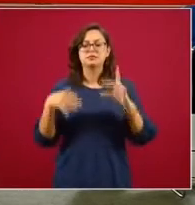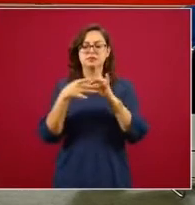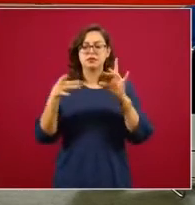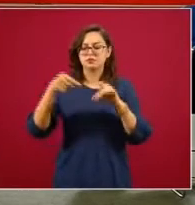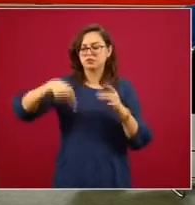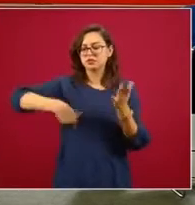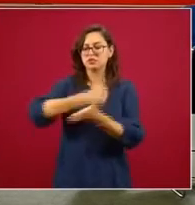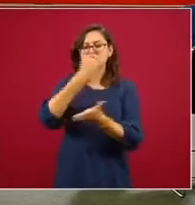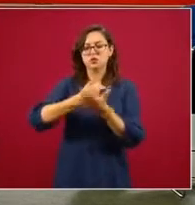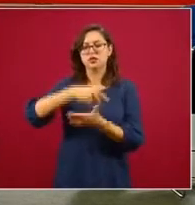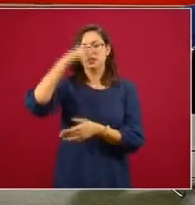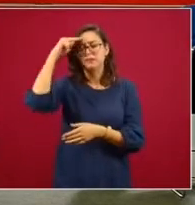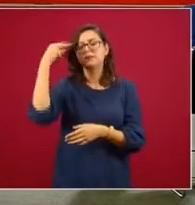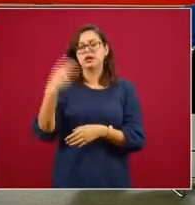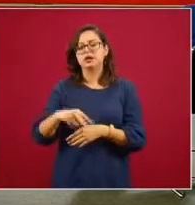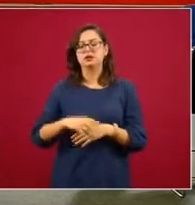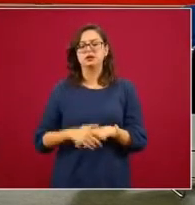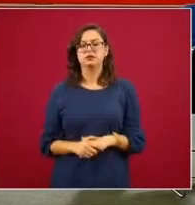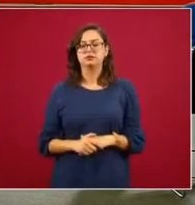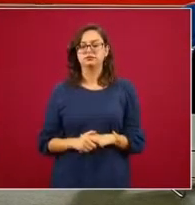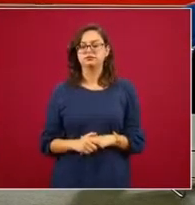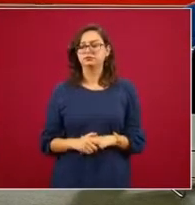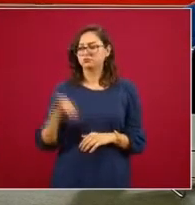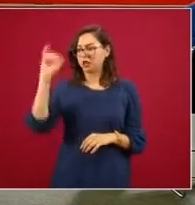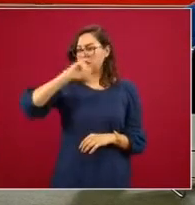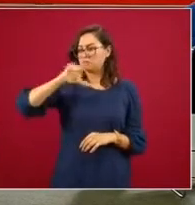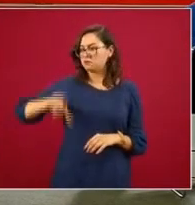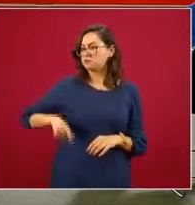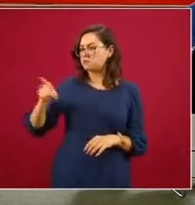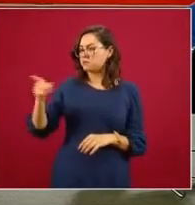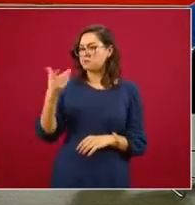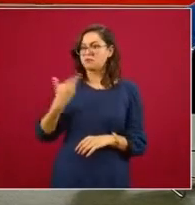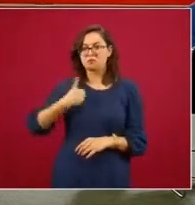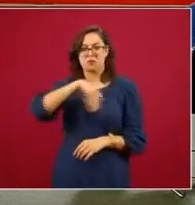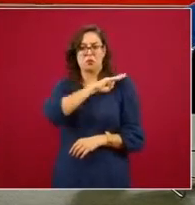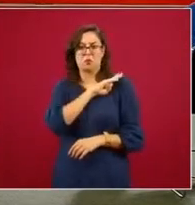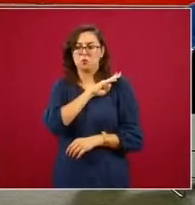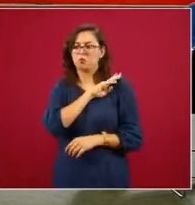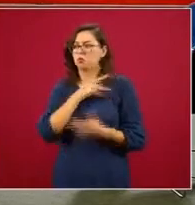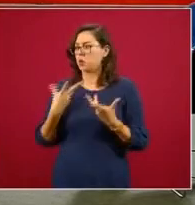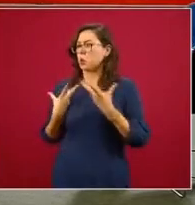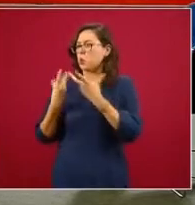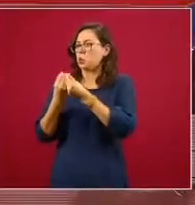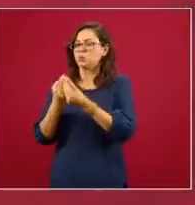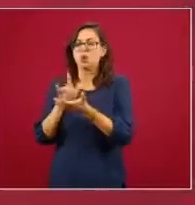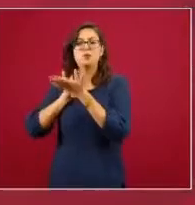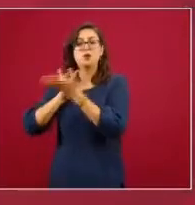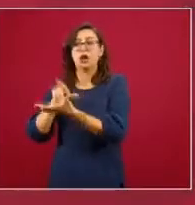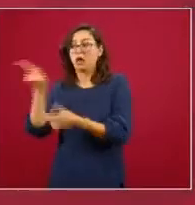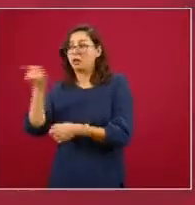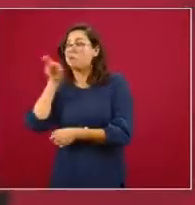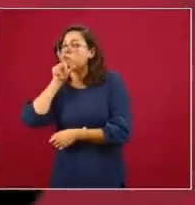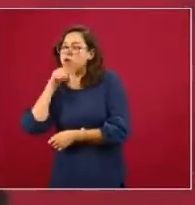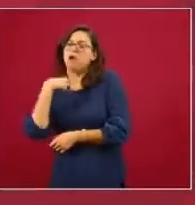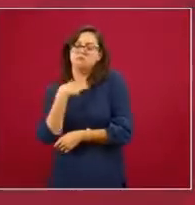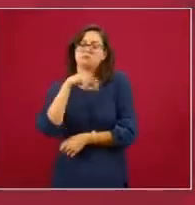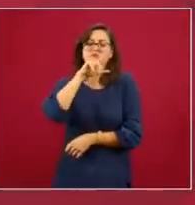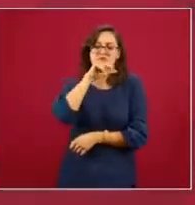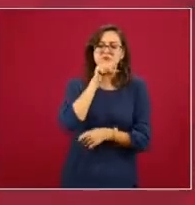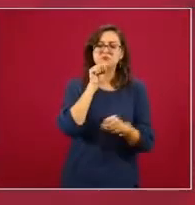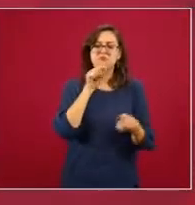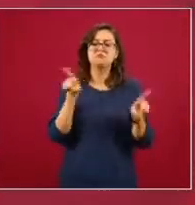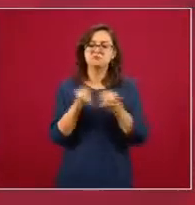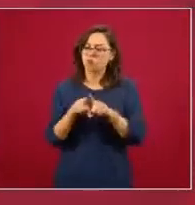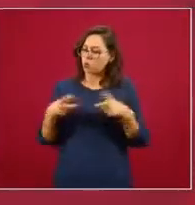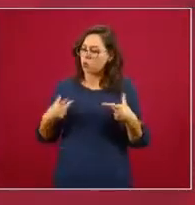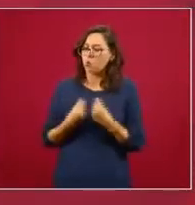México. Estamos junto con la doctora Sheinbaum. Definitivamente, si ella está preocupada, nosotros también estamos preocupados. Trabajamos